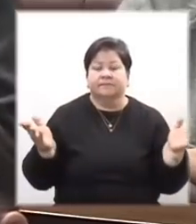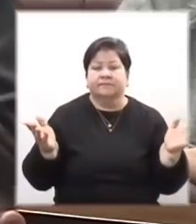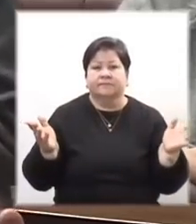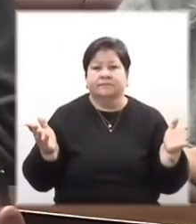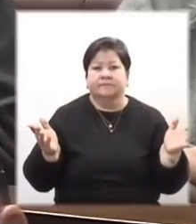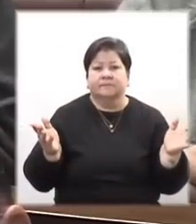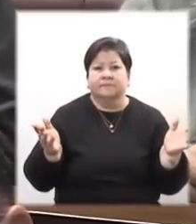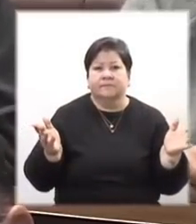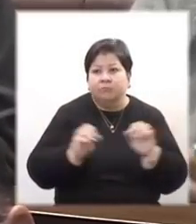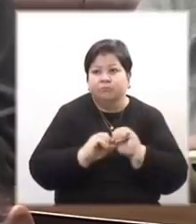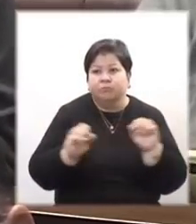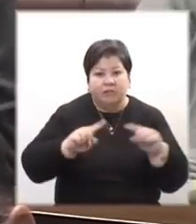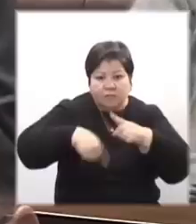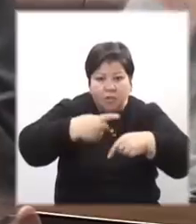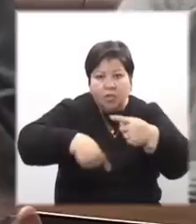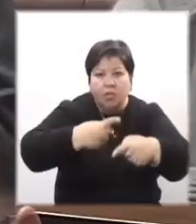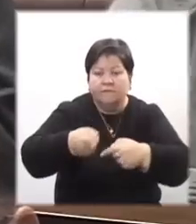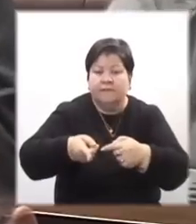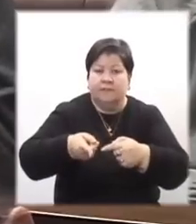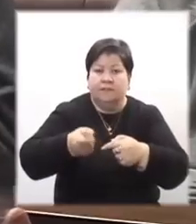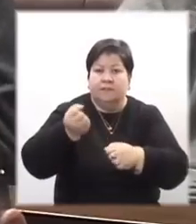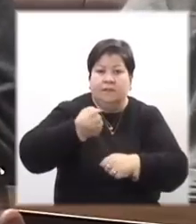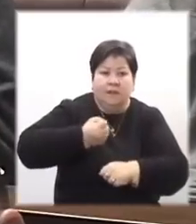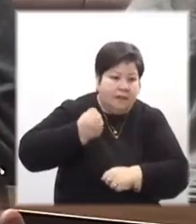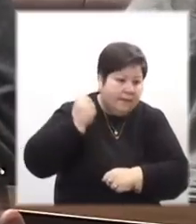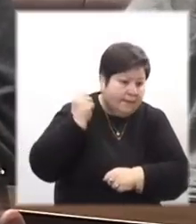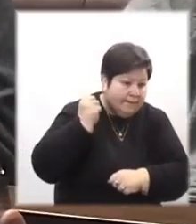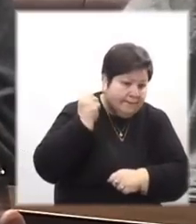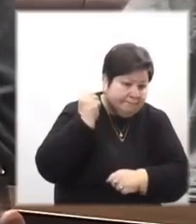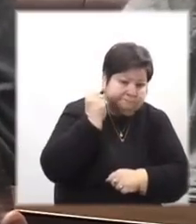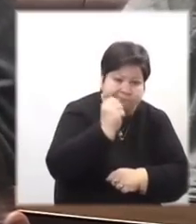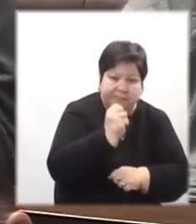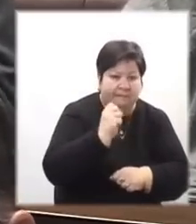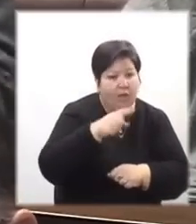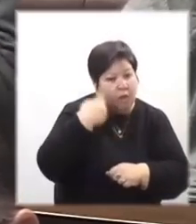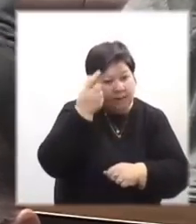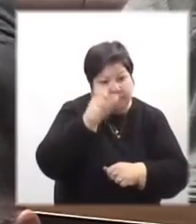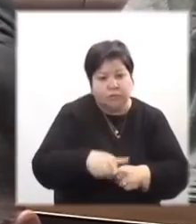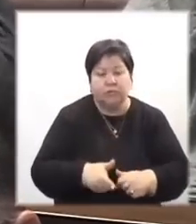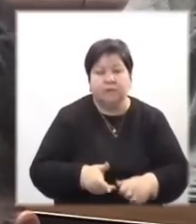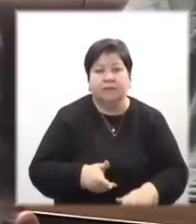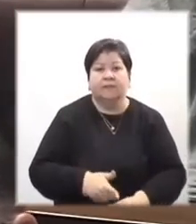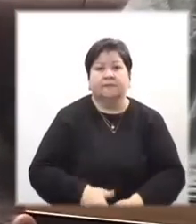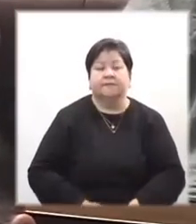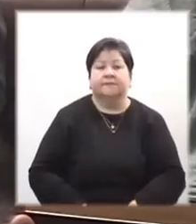potencialmente disponible para seguir cometiendo este tipo de atrocidad contra la vida humana.